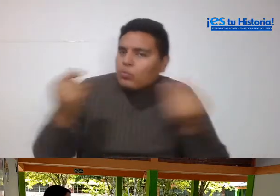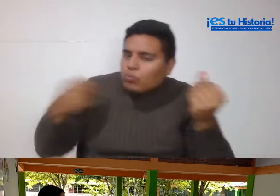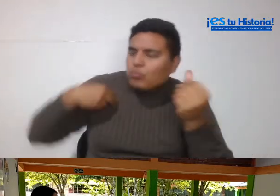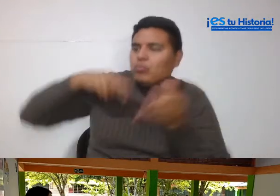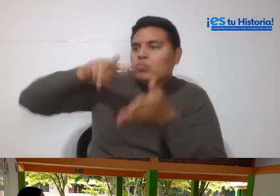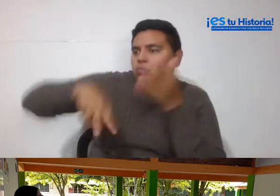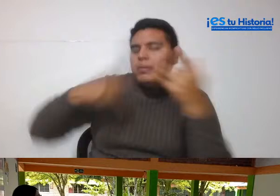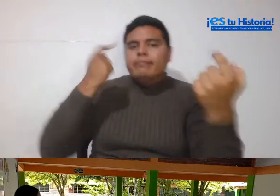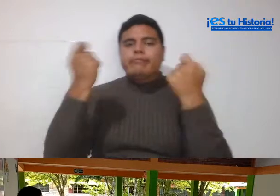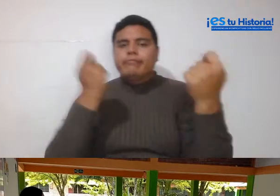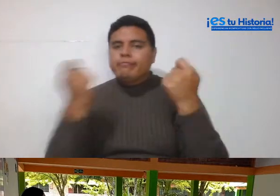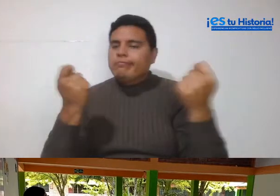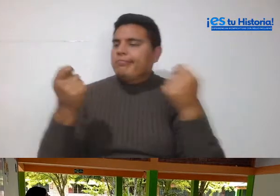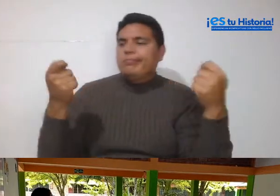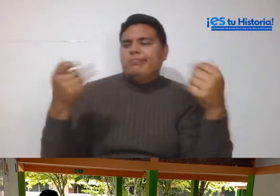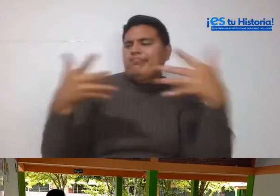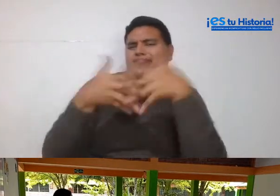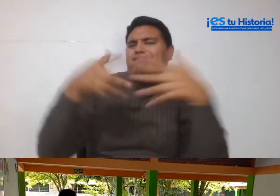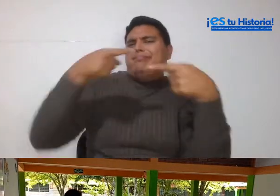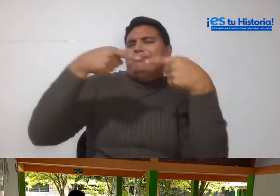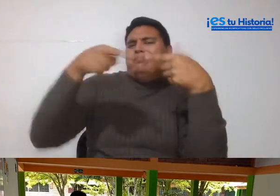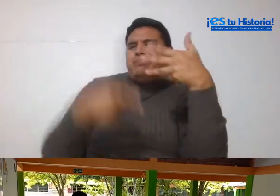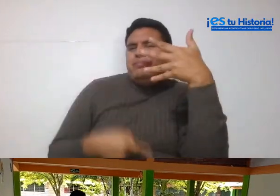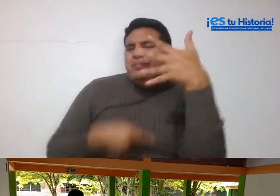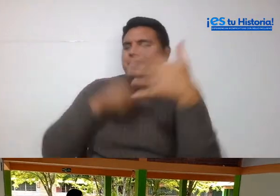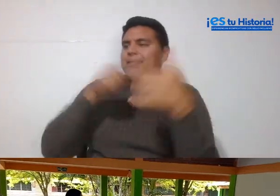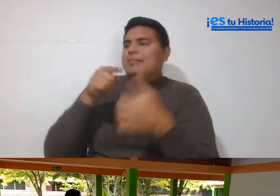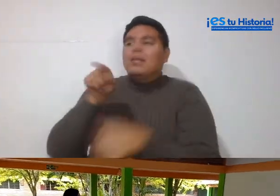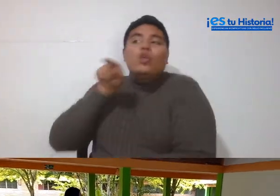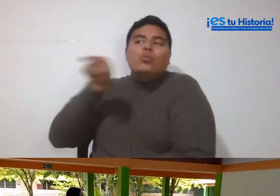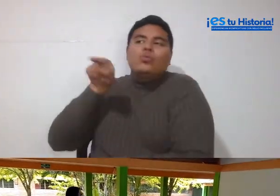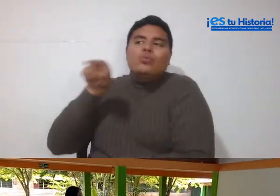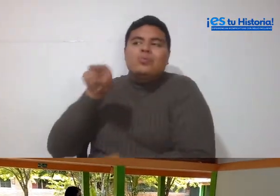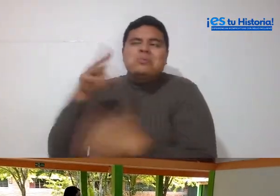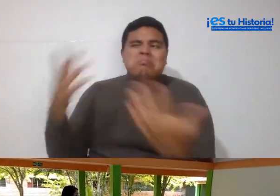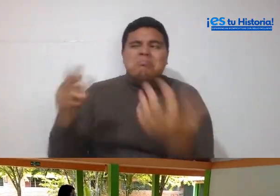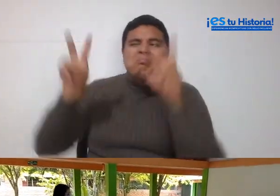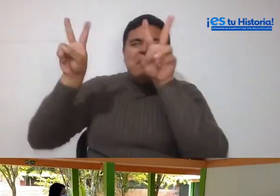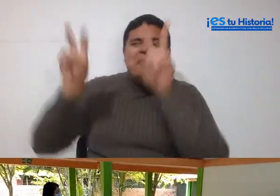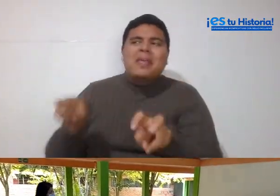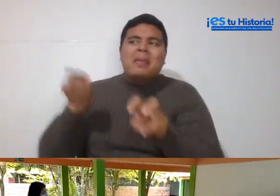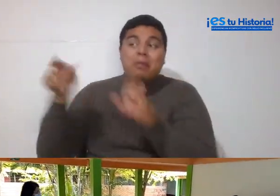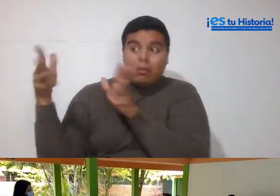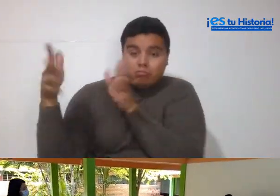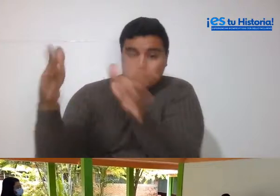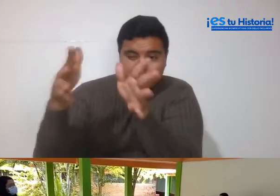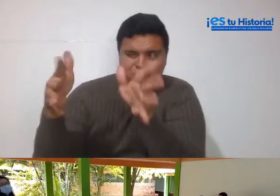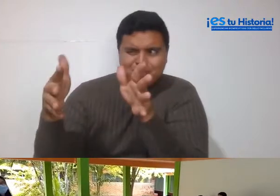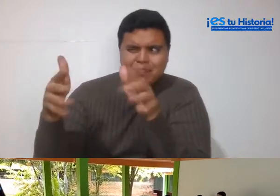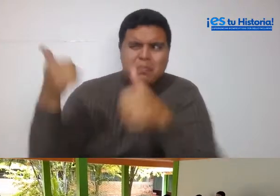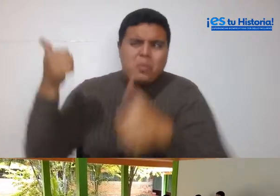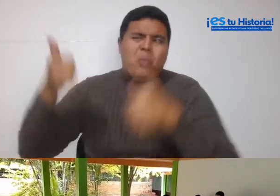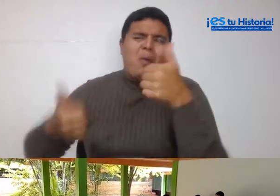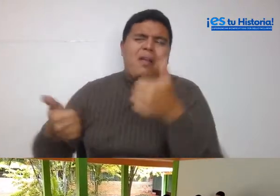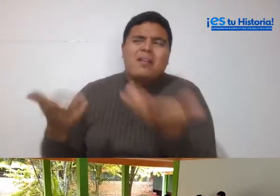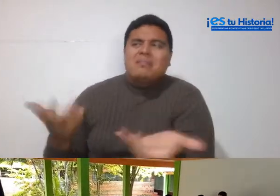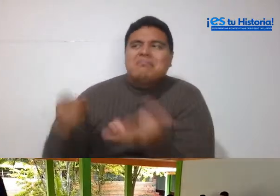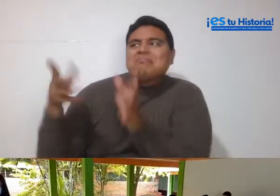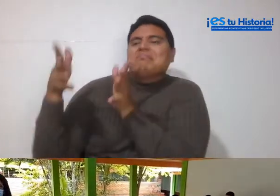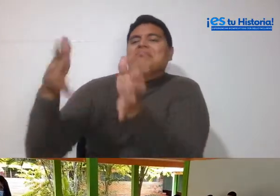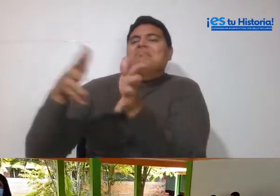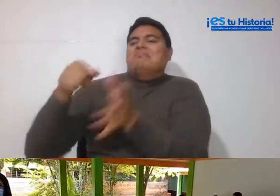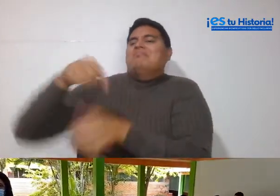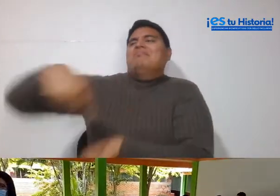que uno puede aprender. ¿Qué estás enseñando tú desde tu parte integral como persona, como Emmanuel? ¿Estás enseñando a